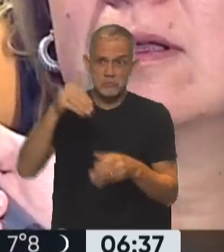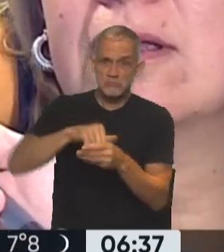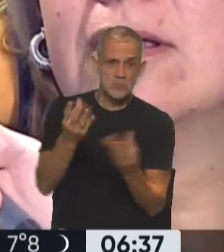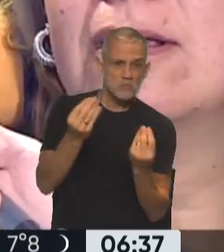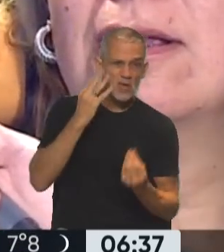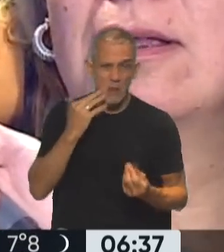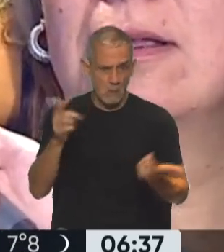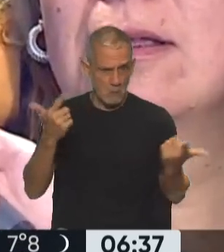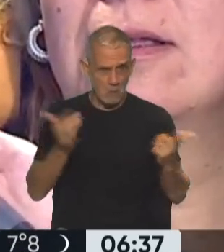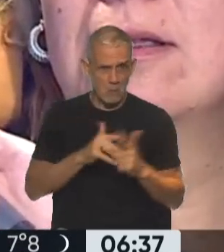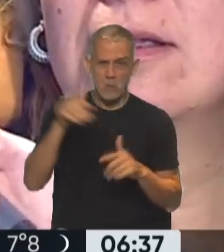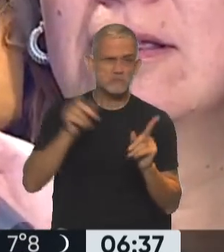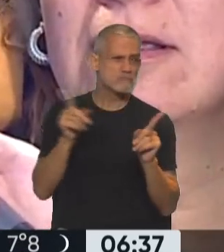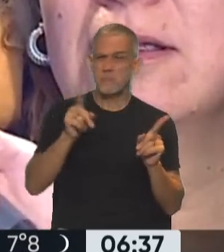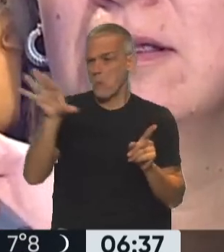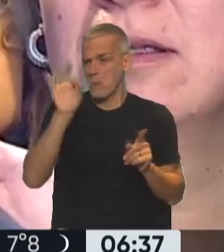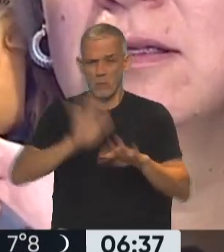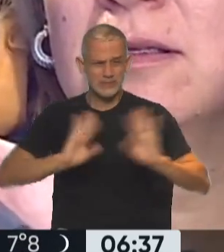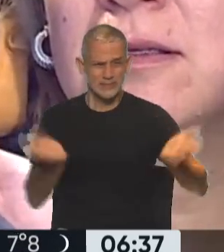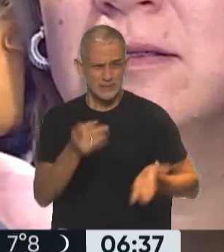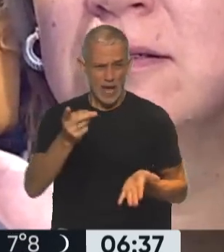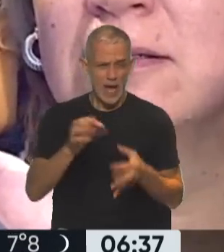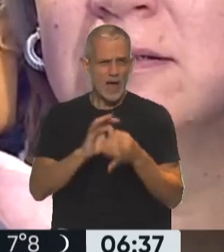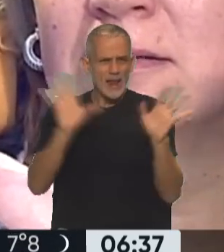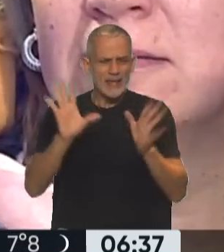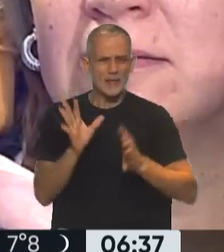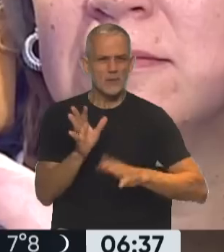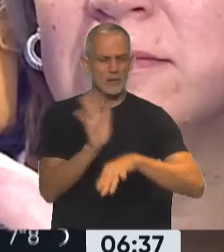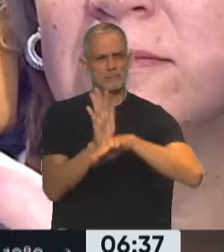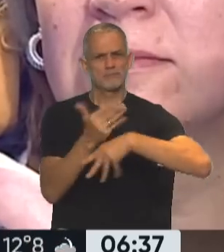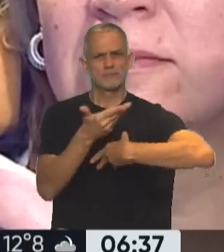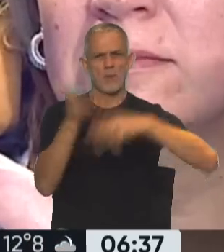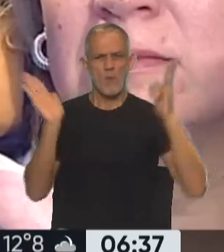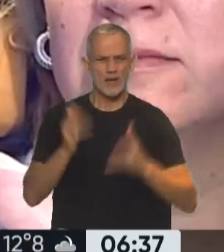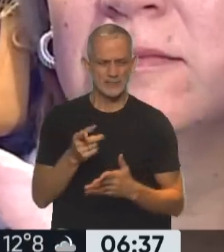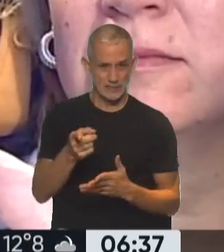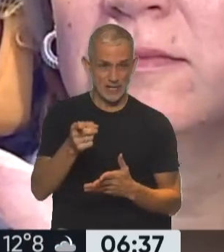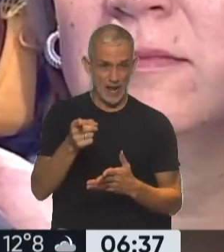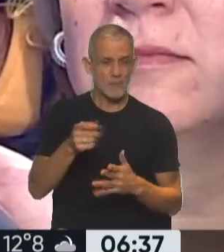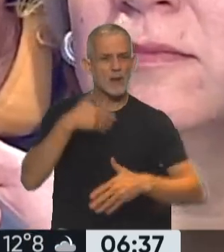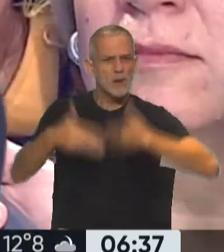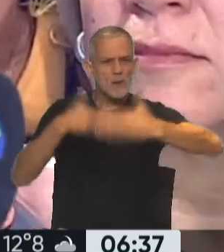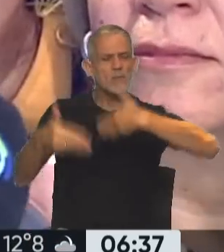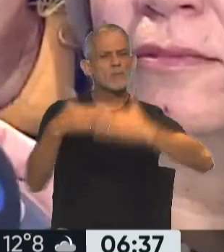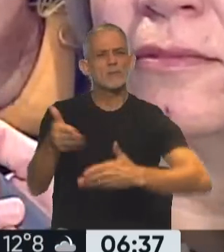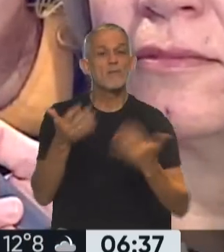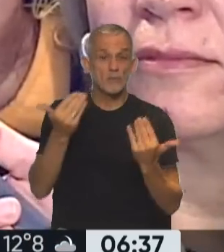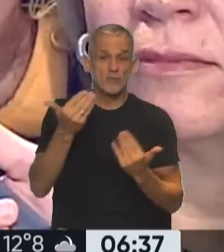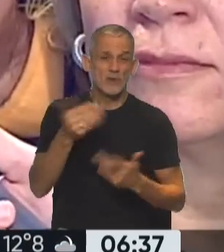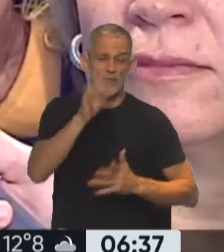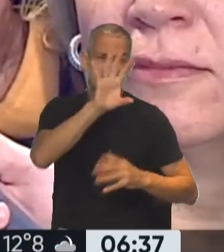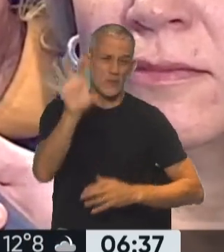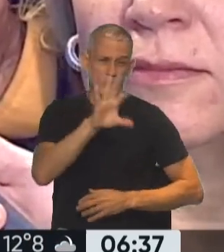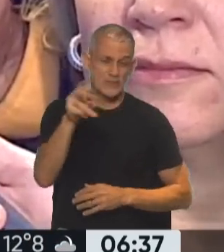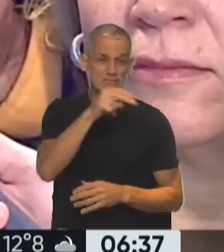dado, yo creo que una manifestación para poder llevar hacia adelante las posibilidades que tiene esta provincia de